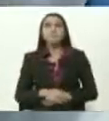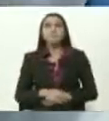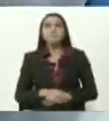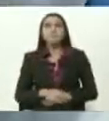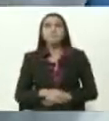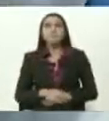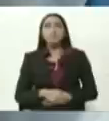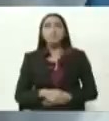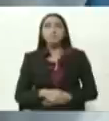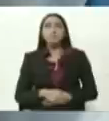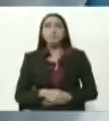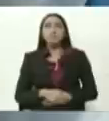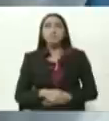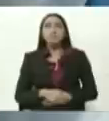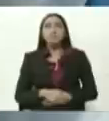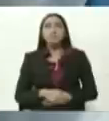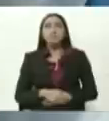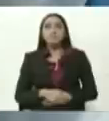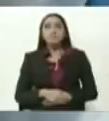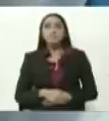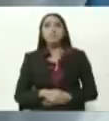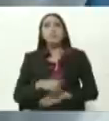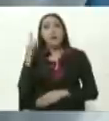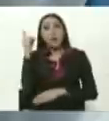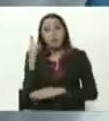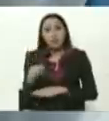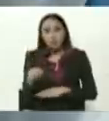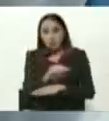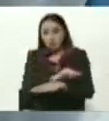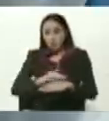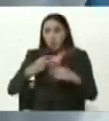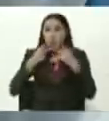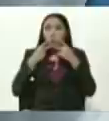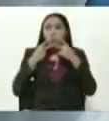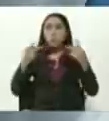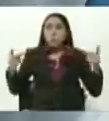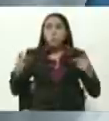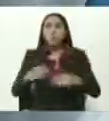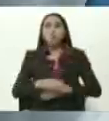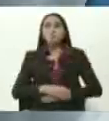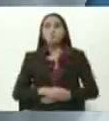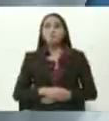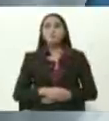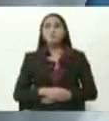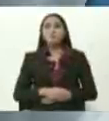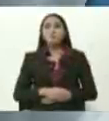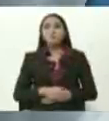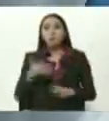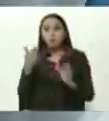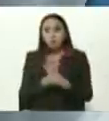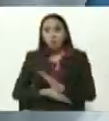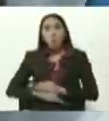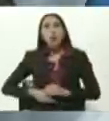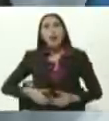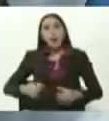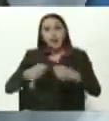Para tal como es deber del Ministerio Público, titular de la acción penal,